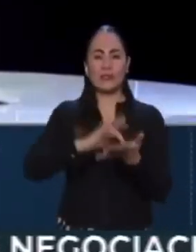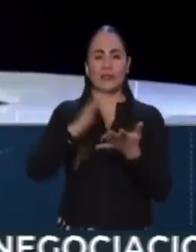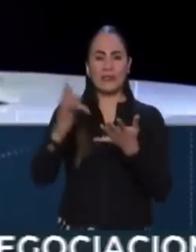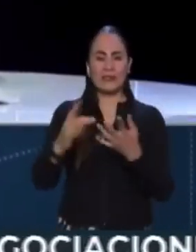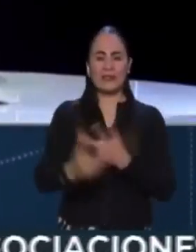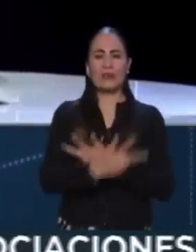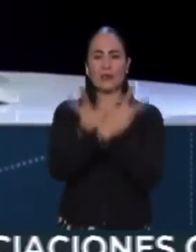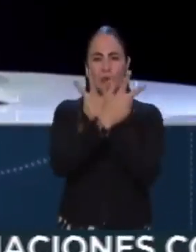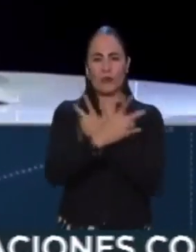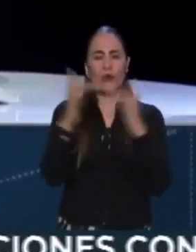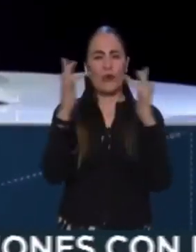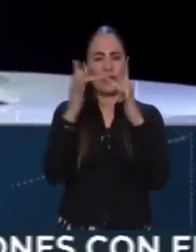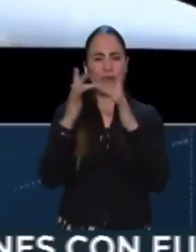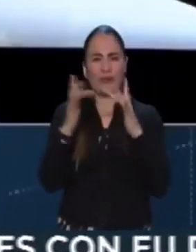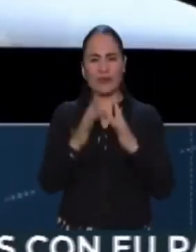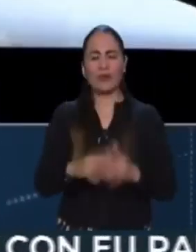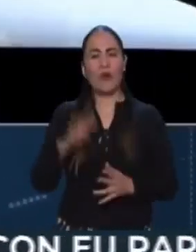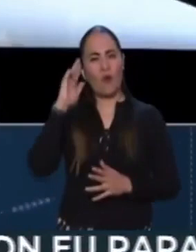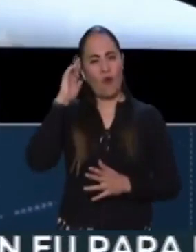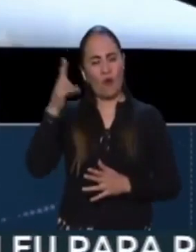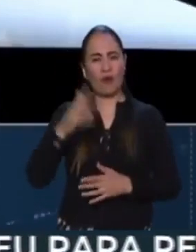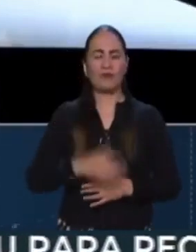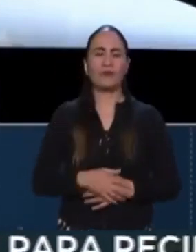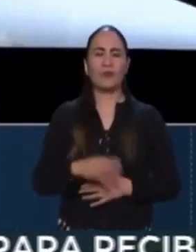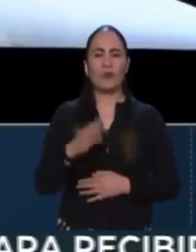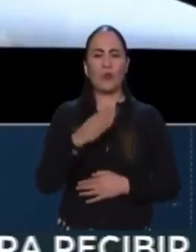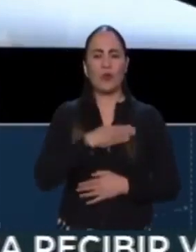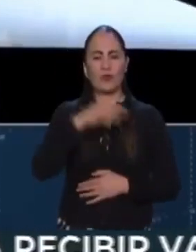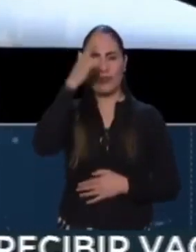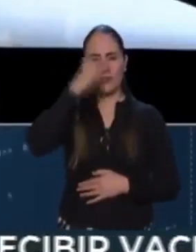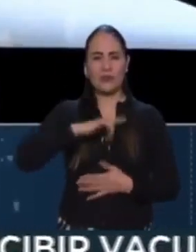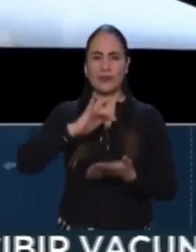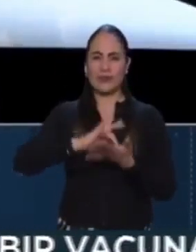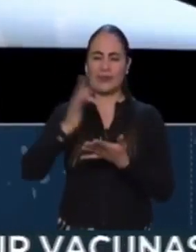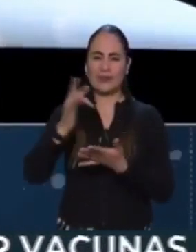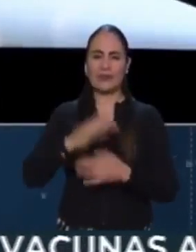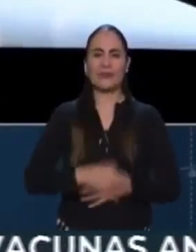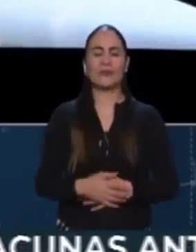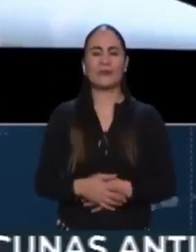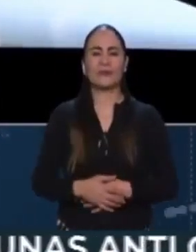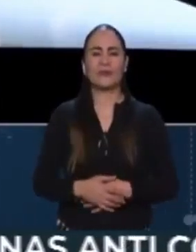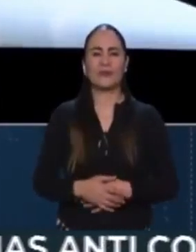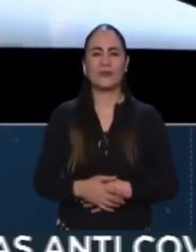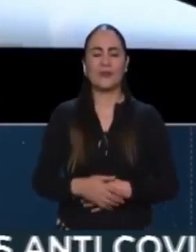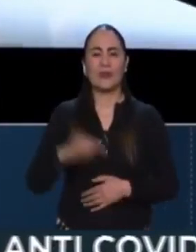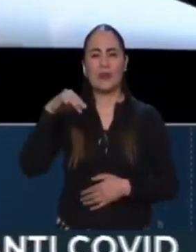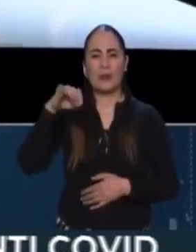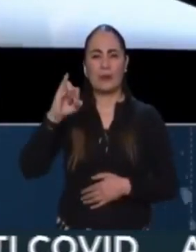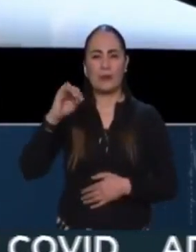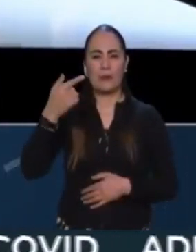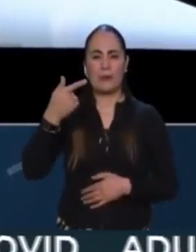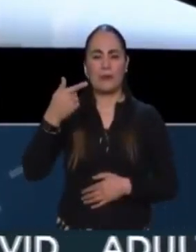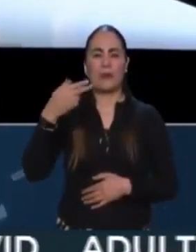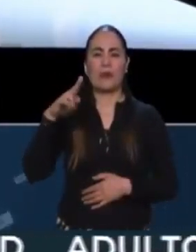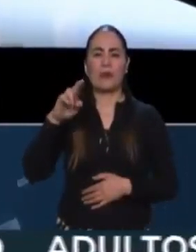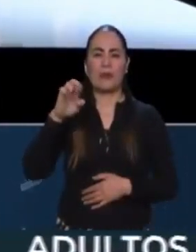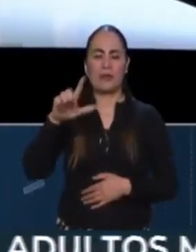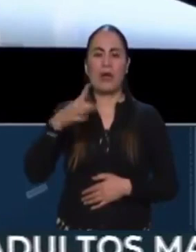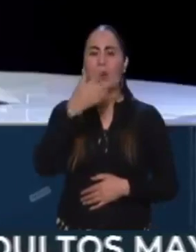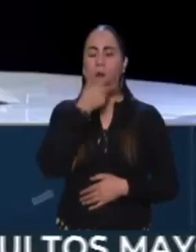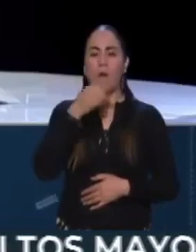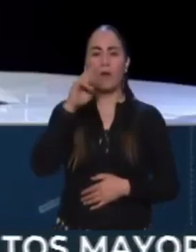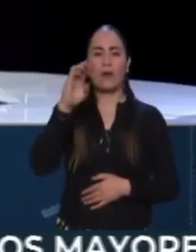acompañarnos, ¿cómo te va? Hola, con gusto, buenas noches. Muy bien, gracias. Buenas noches. Miguel, bueno, estamos hablando de